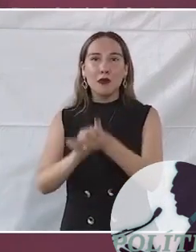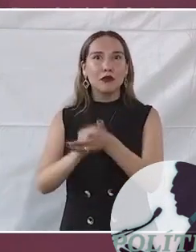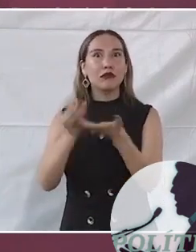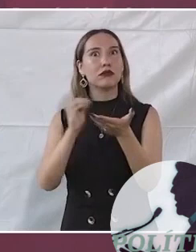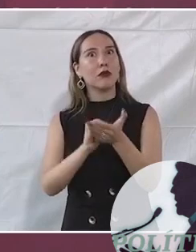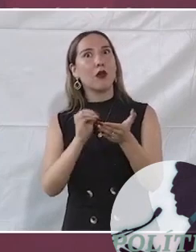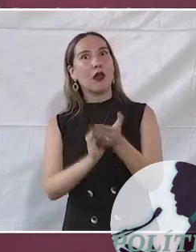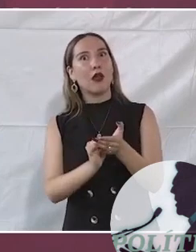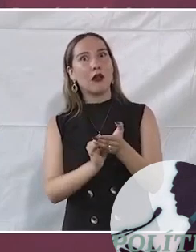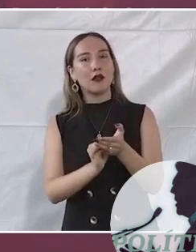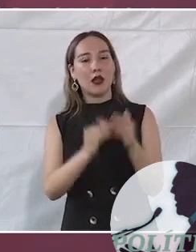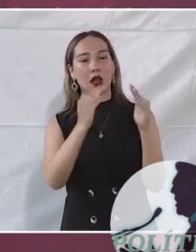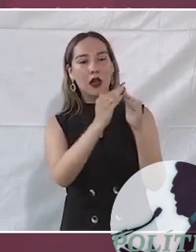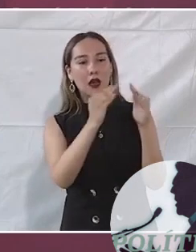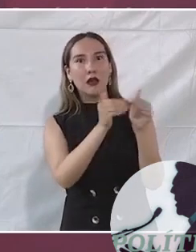la casa,